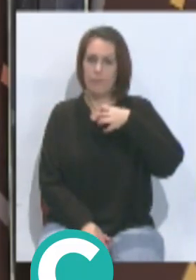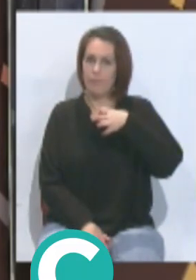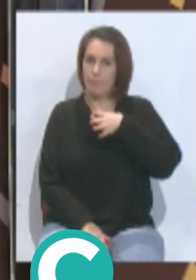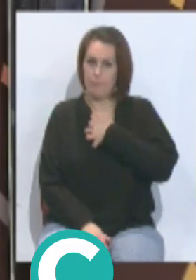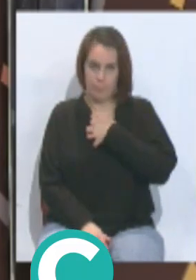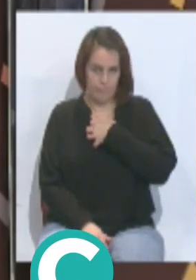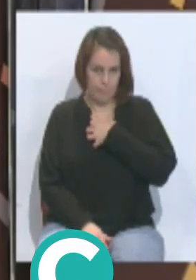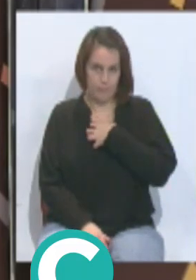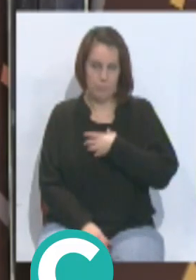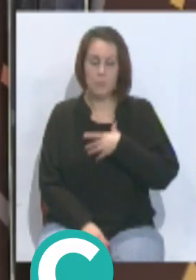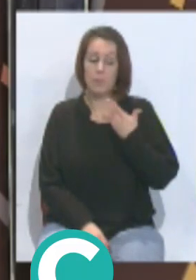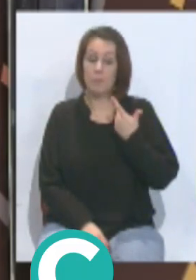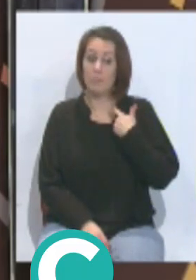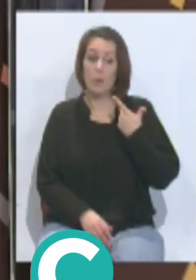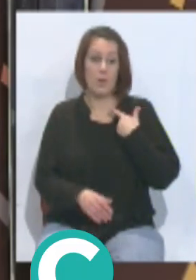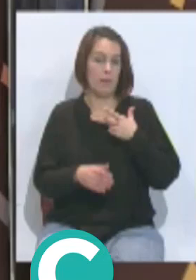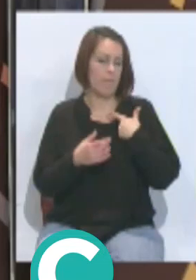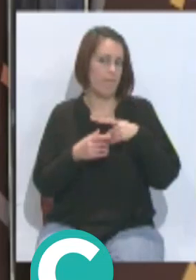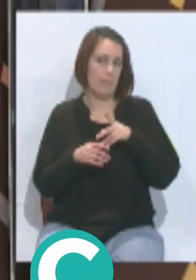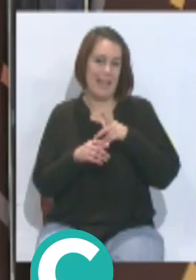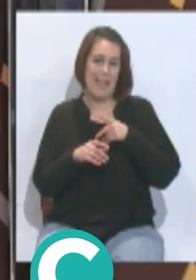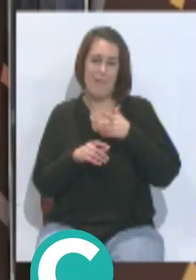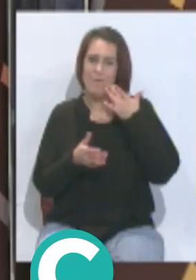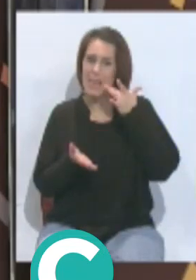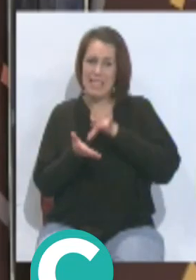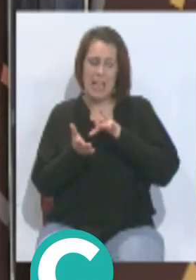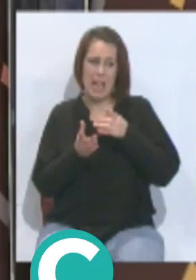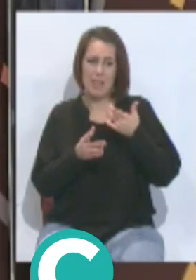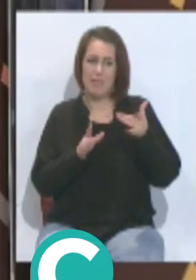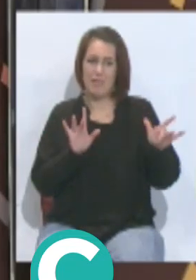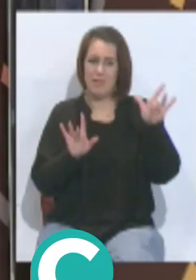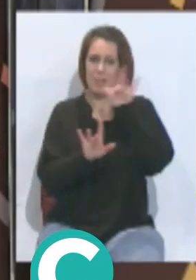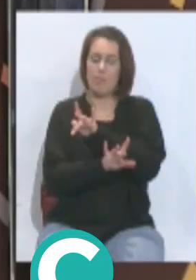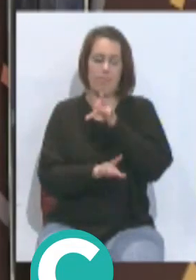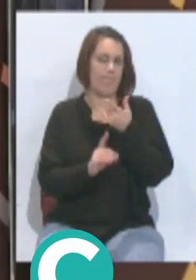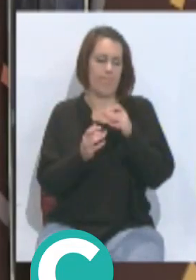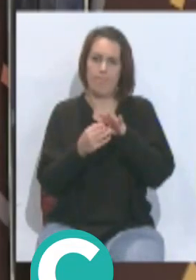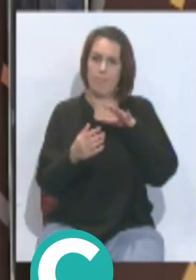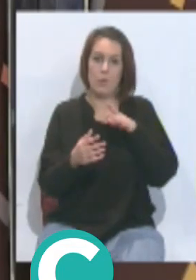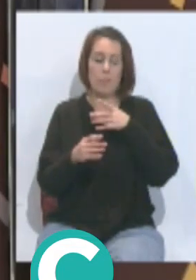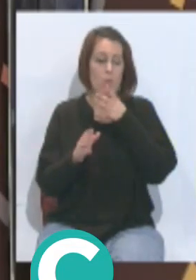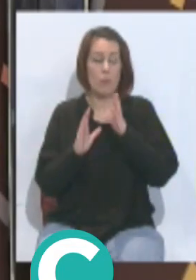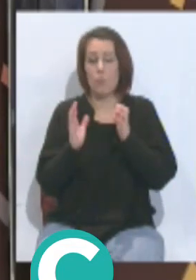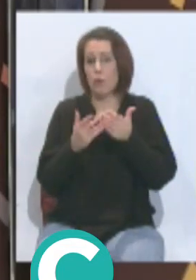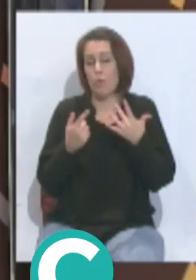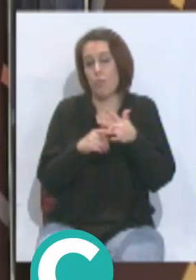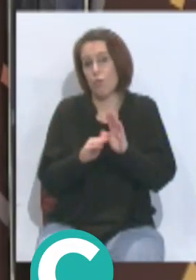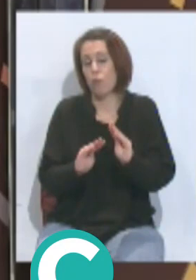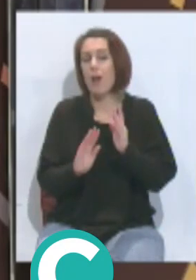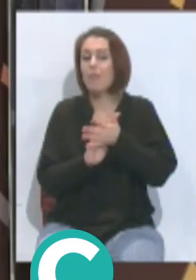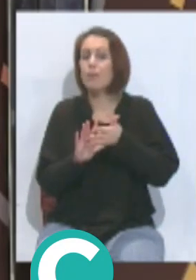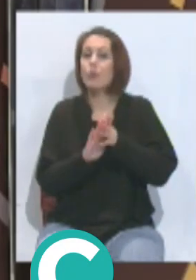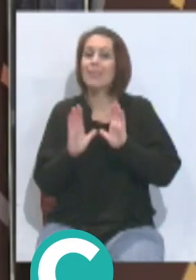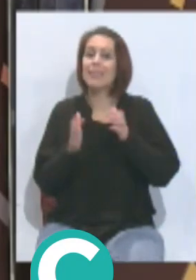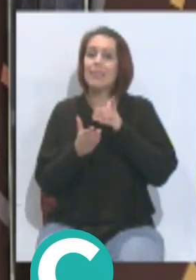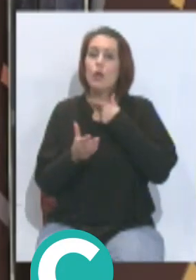de 2022. No tiene nada que ver con el cambio de fecha, son circunstancias del grupo. Nos referimos a la Chirigota